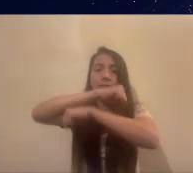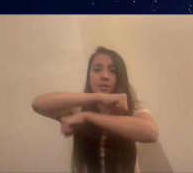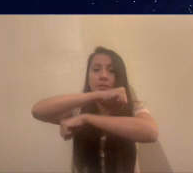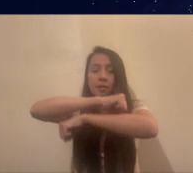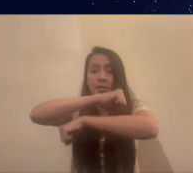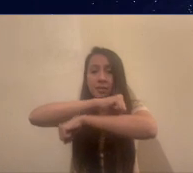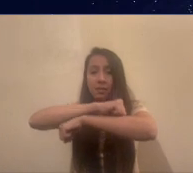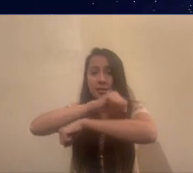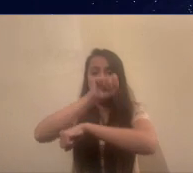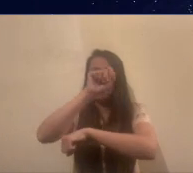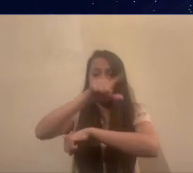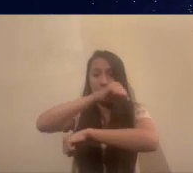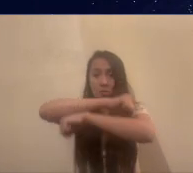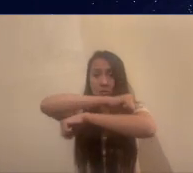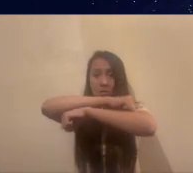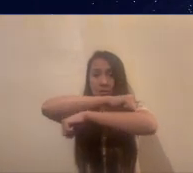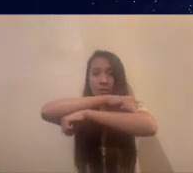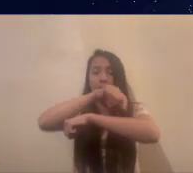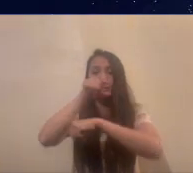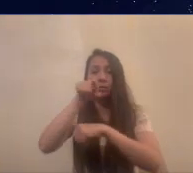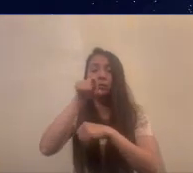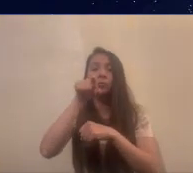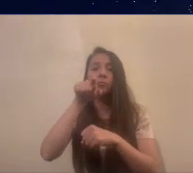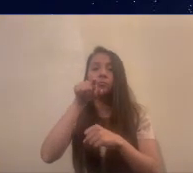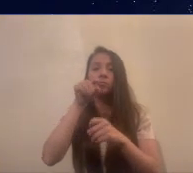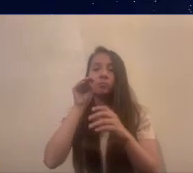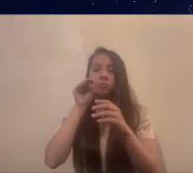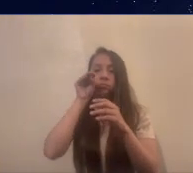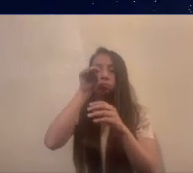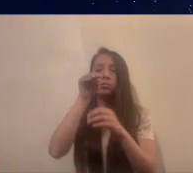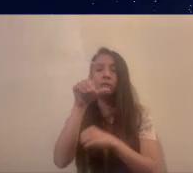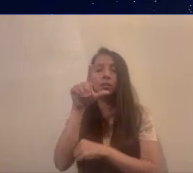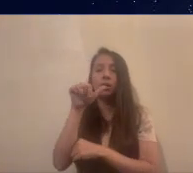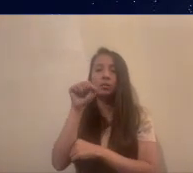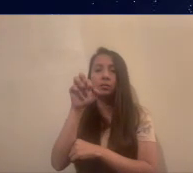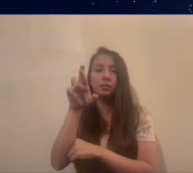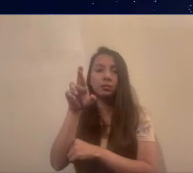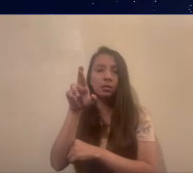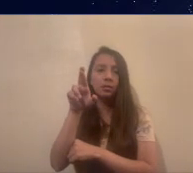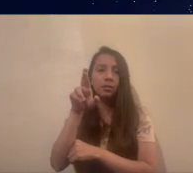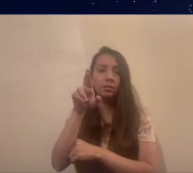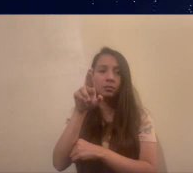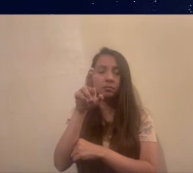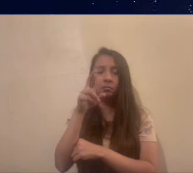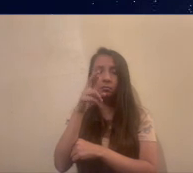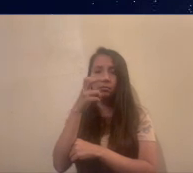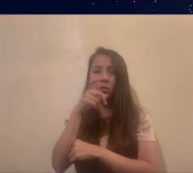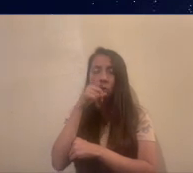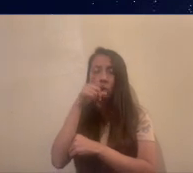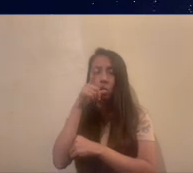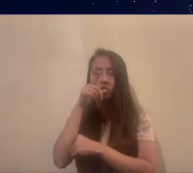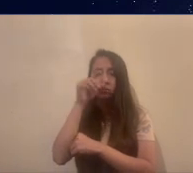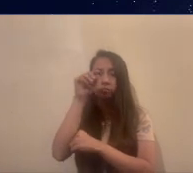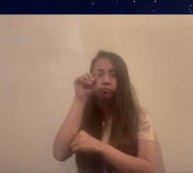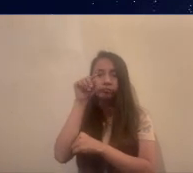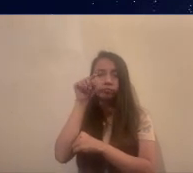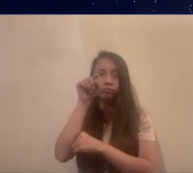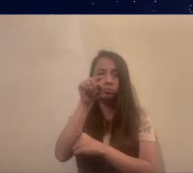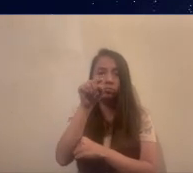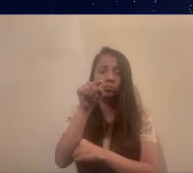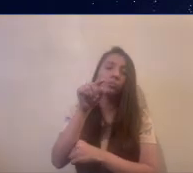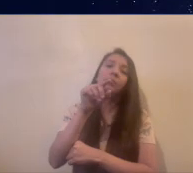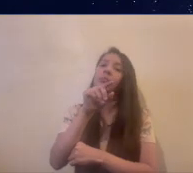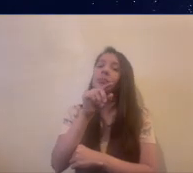una ventana. Por esa ventana nosotros lo que hicimos fue colocar un láser externo, que es este láser, un Quantel